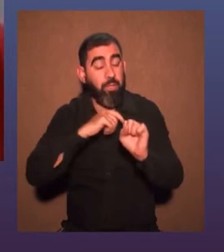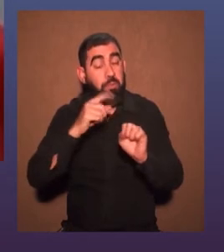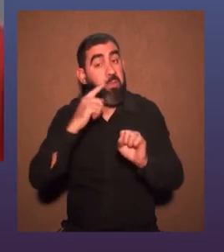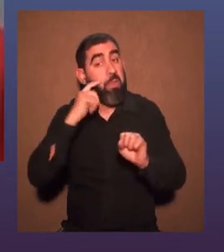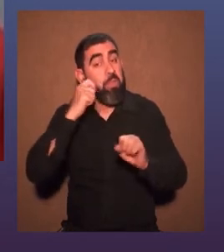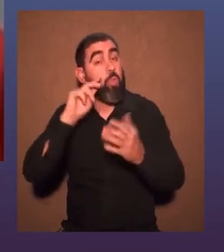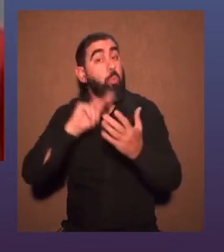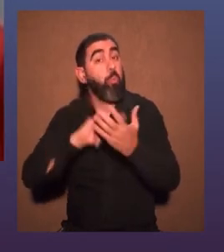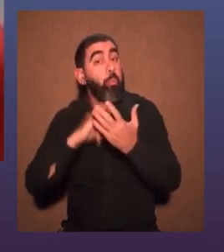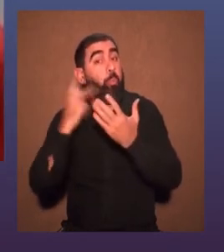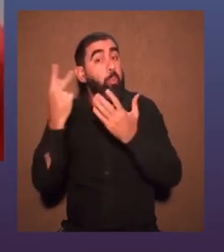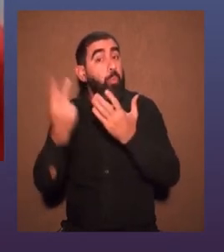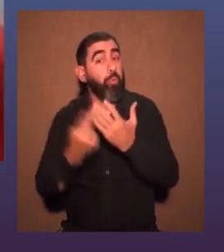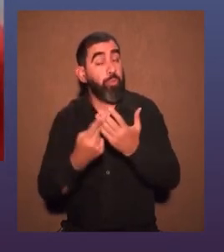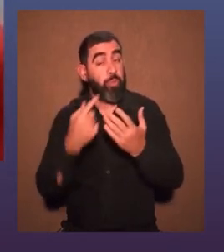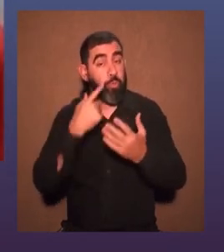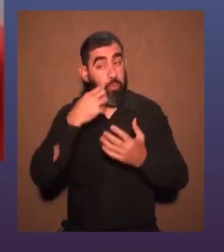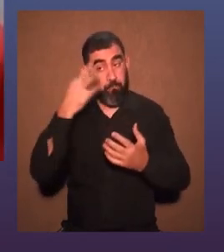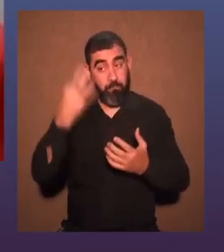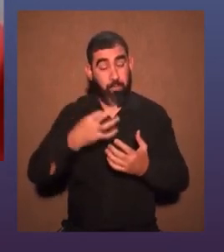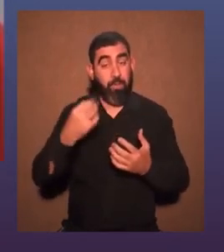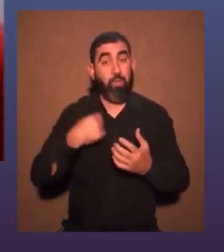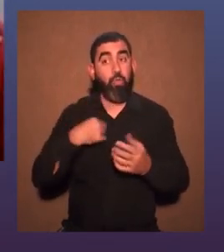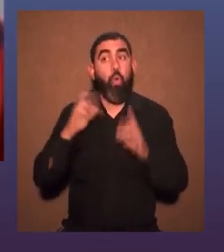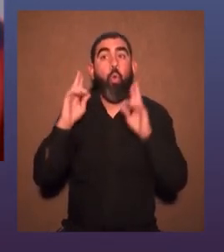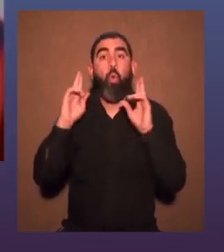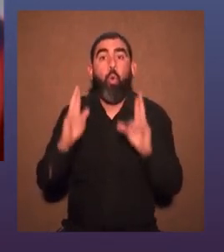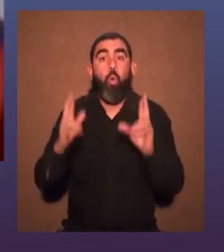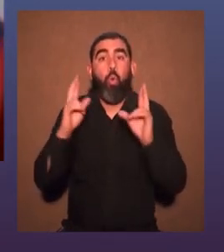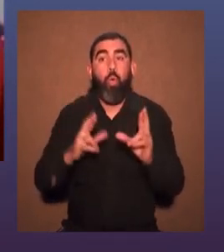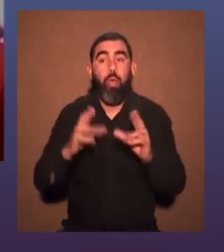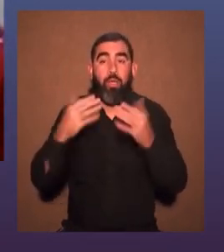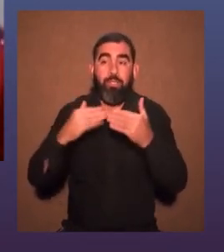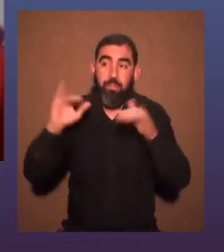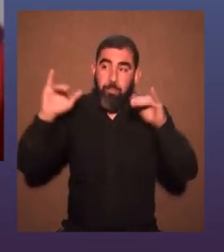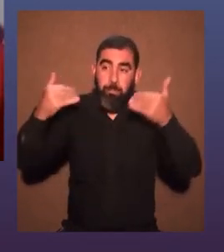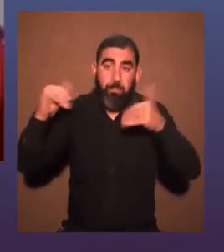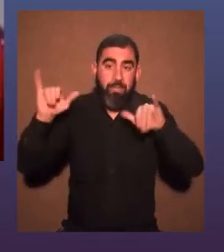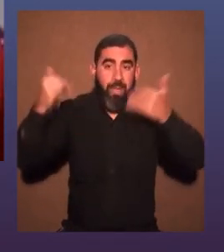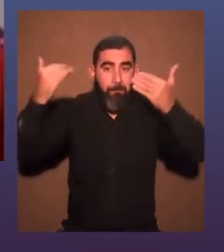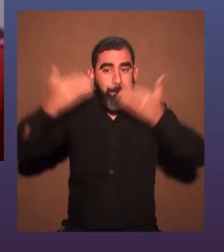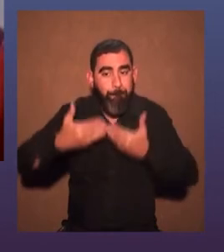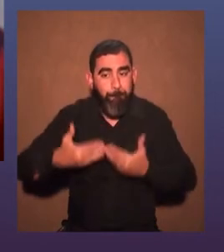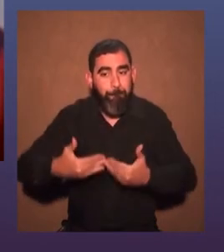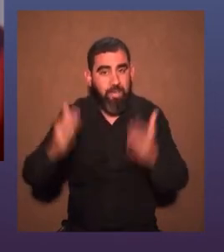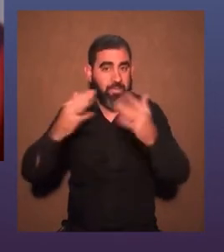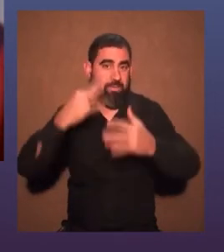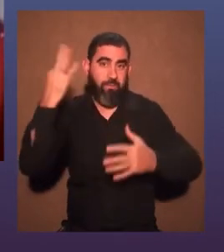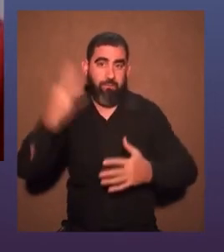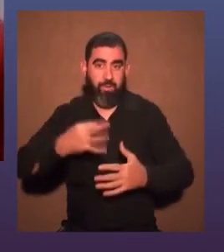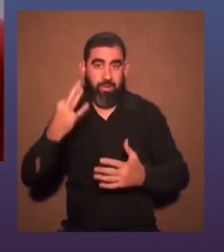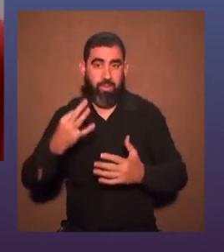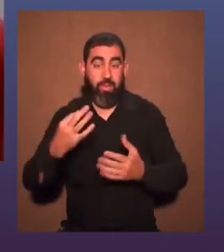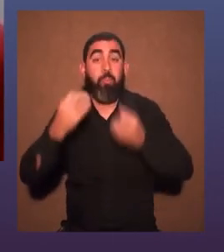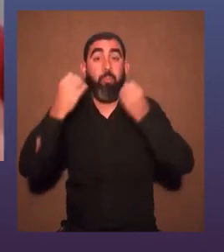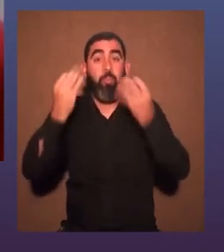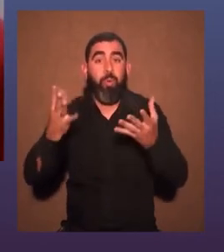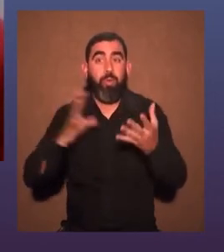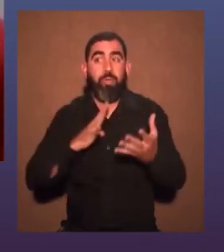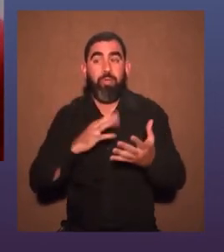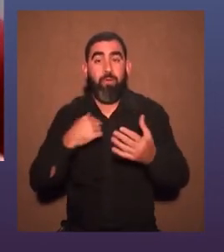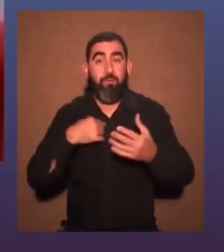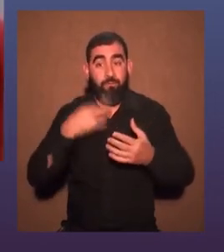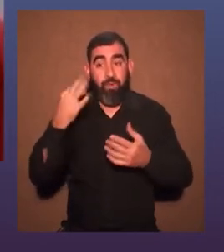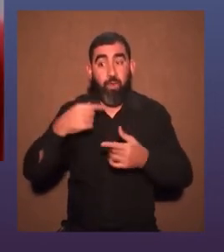súper entusiasmante y que estoy deseando que se ponga en escena realmente, porque... Claro. Porque sí,